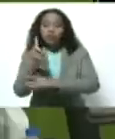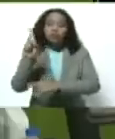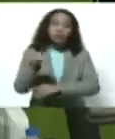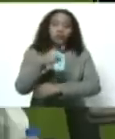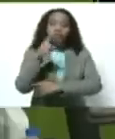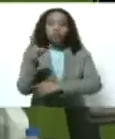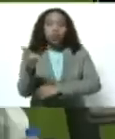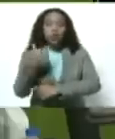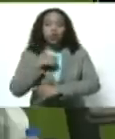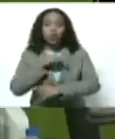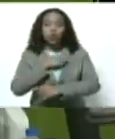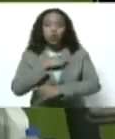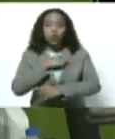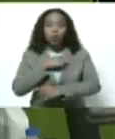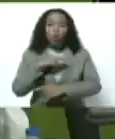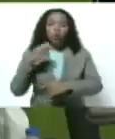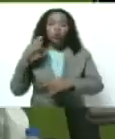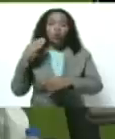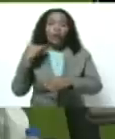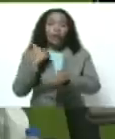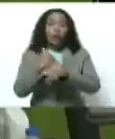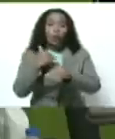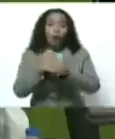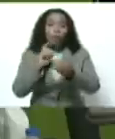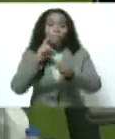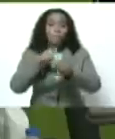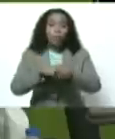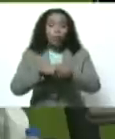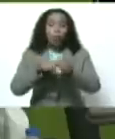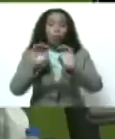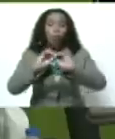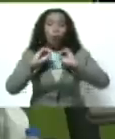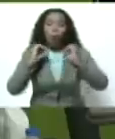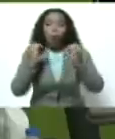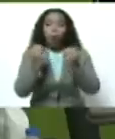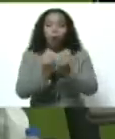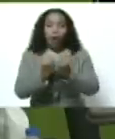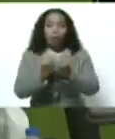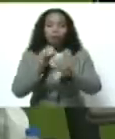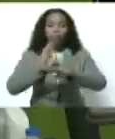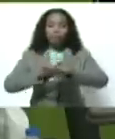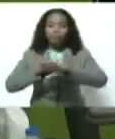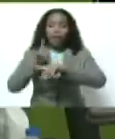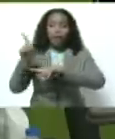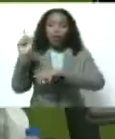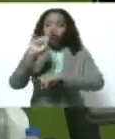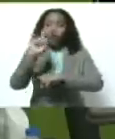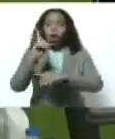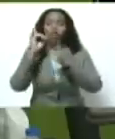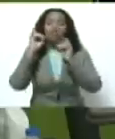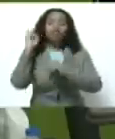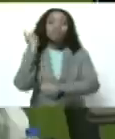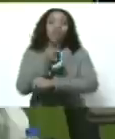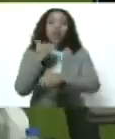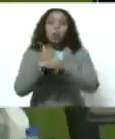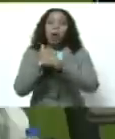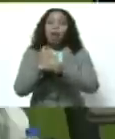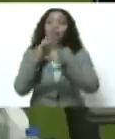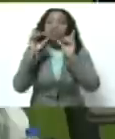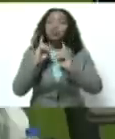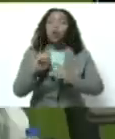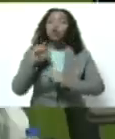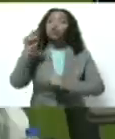Somos parte de una organización. Por lo tanto, ellos no deben decidir quién puede ir o